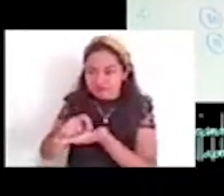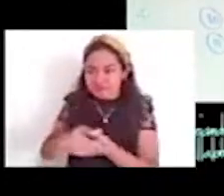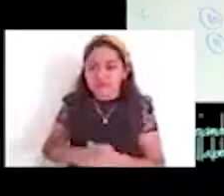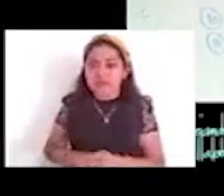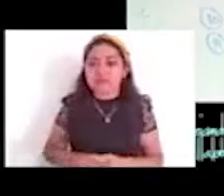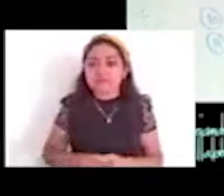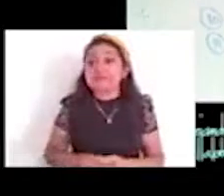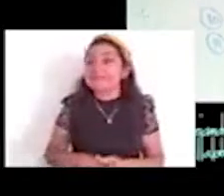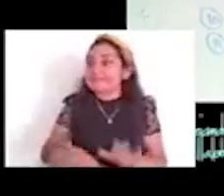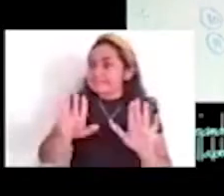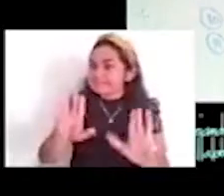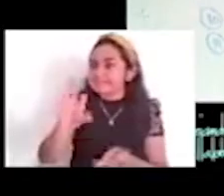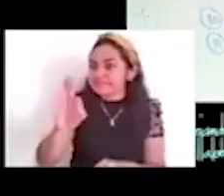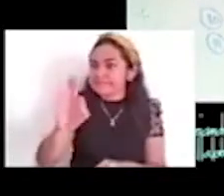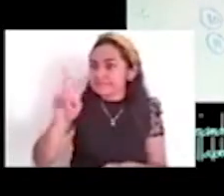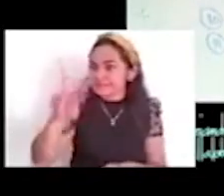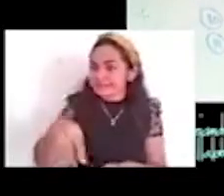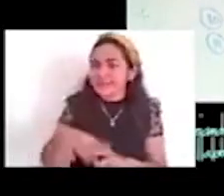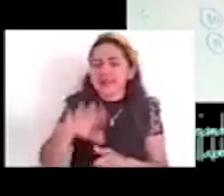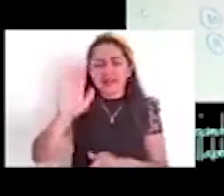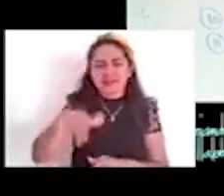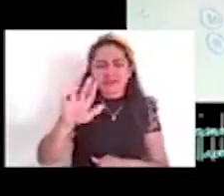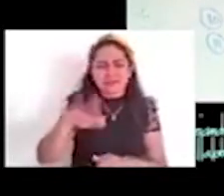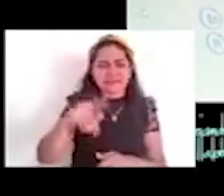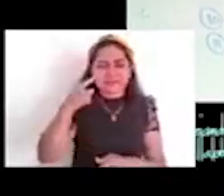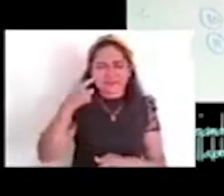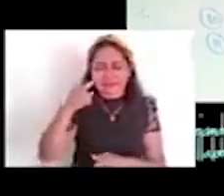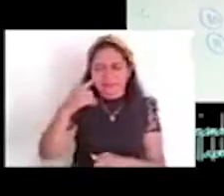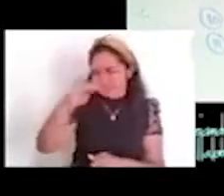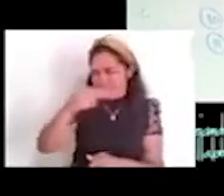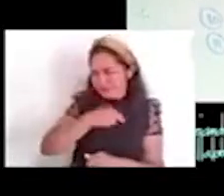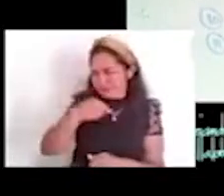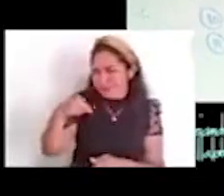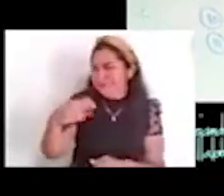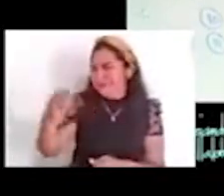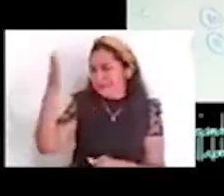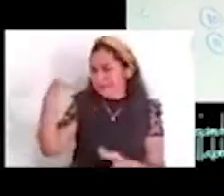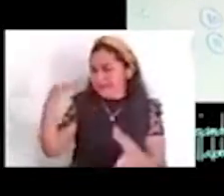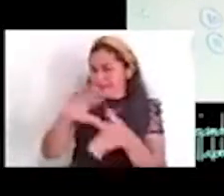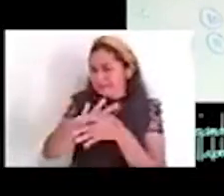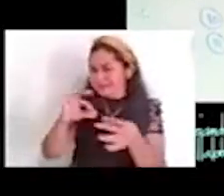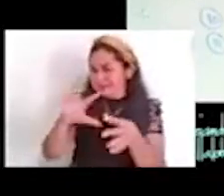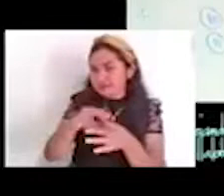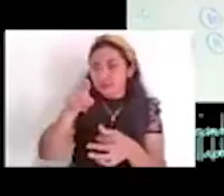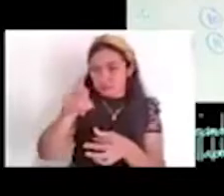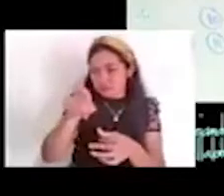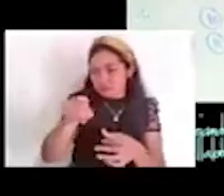poco tiempo que, y tú decías, y me pareció fantástica